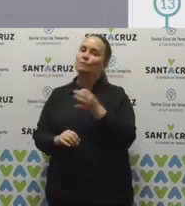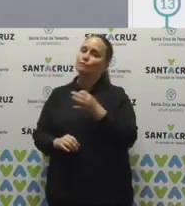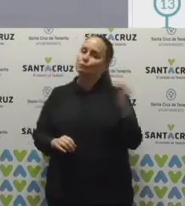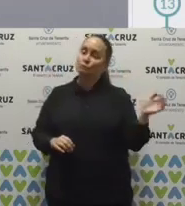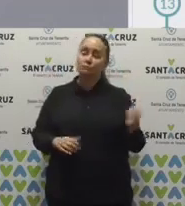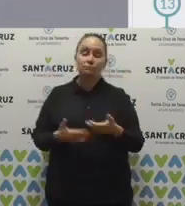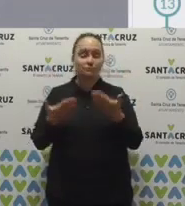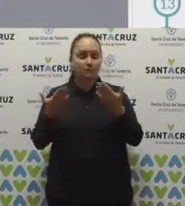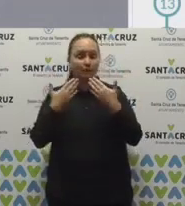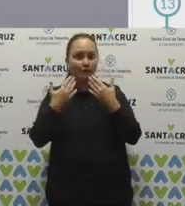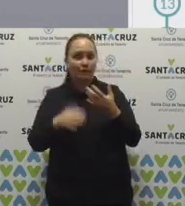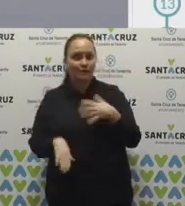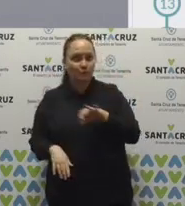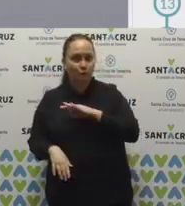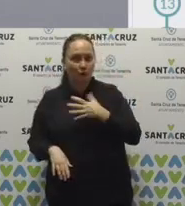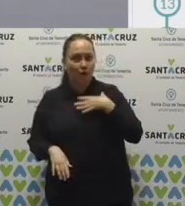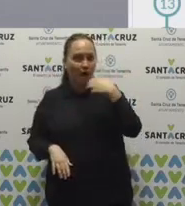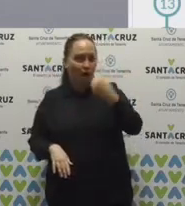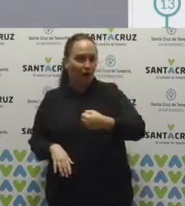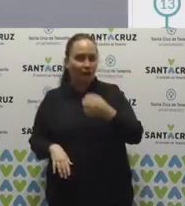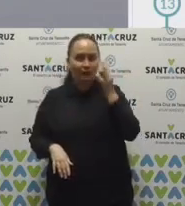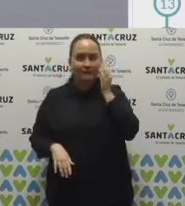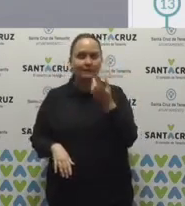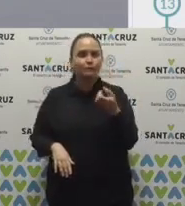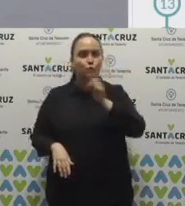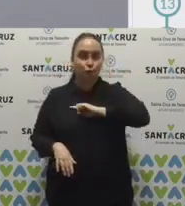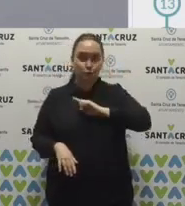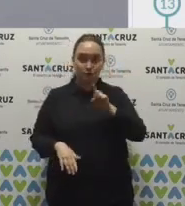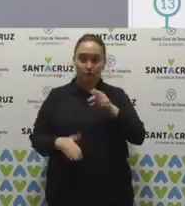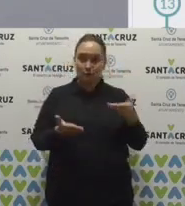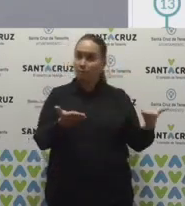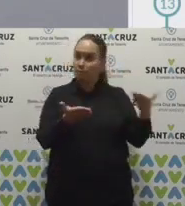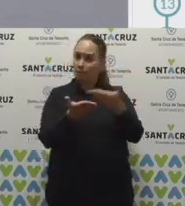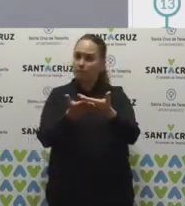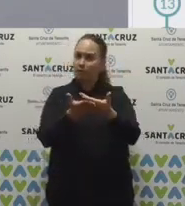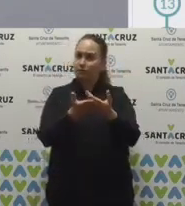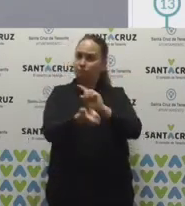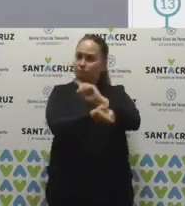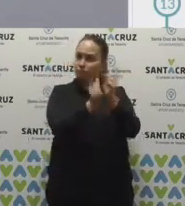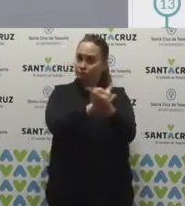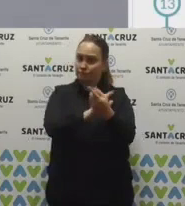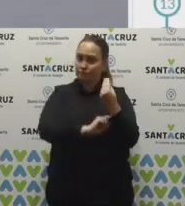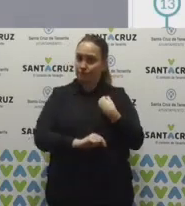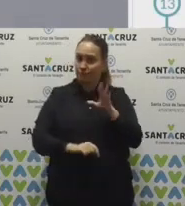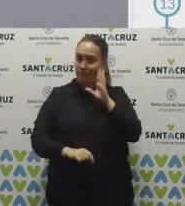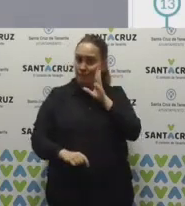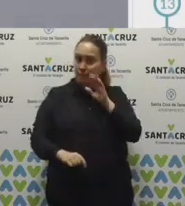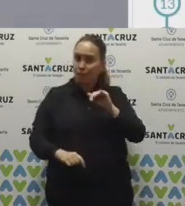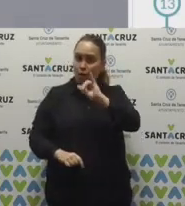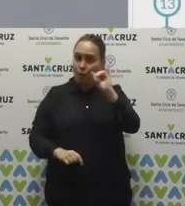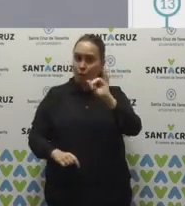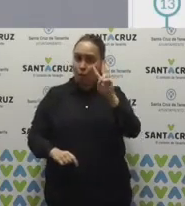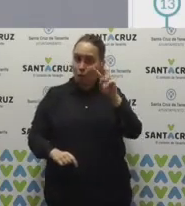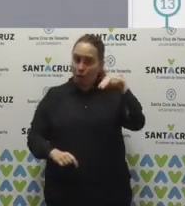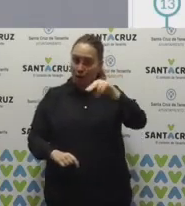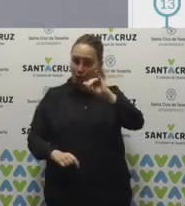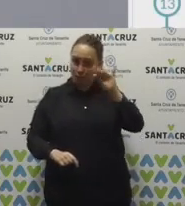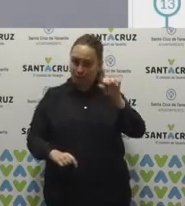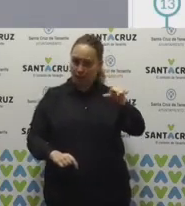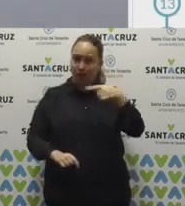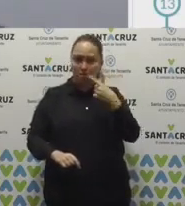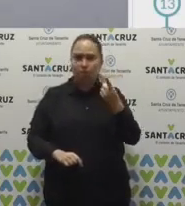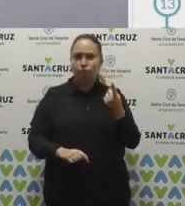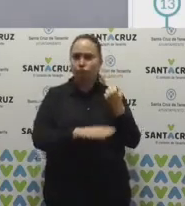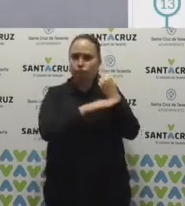hacía señores nosotros sumarnos también a la transaccional que ha comentado don juan docentes vemos que es una parte muy importante